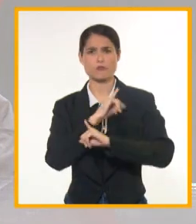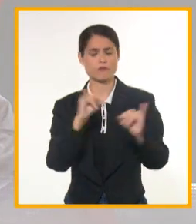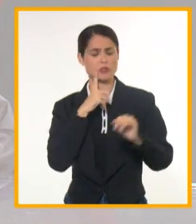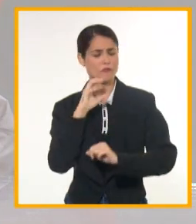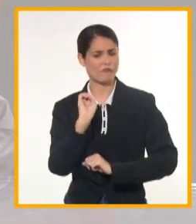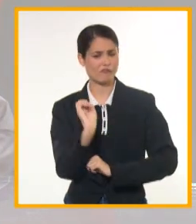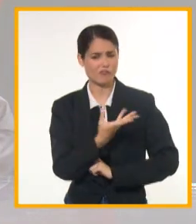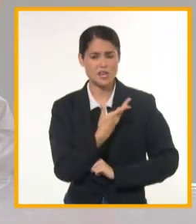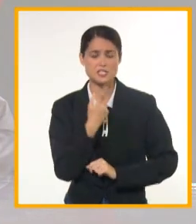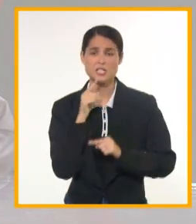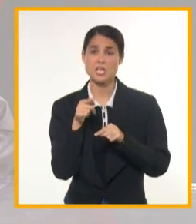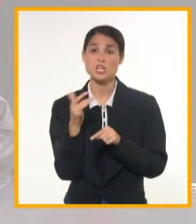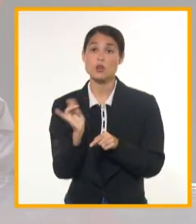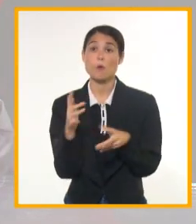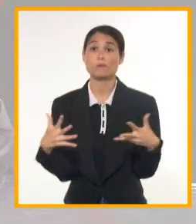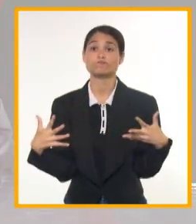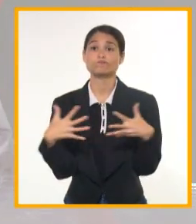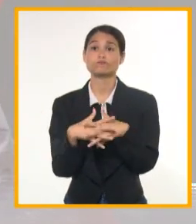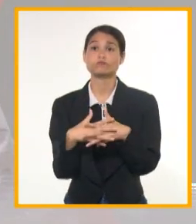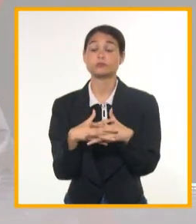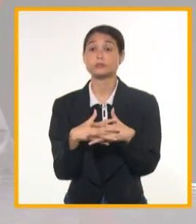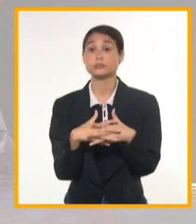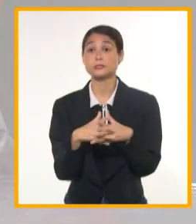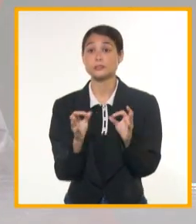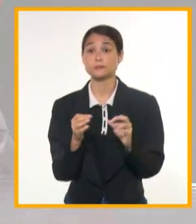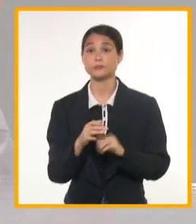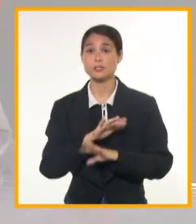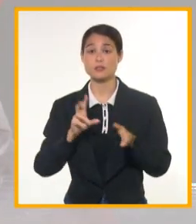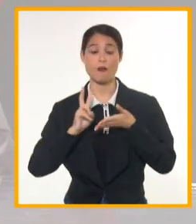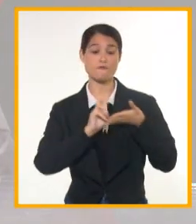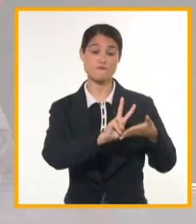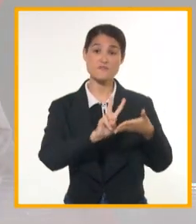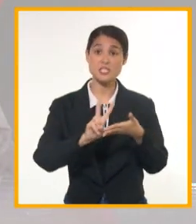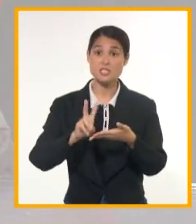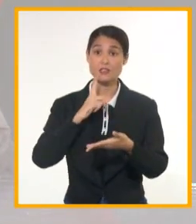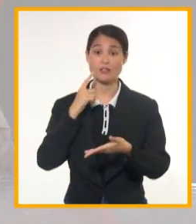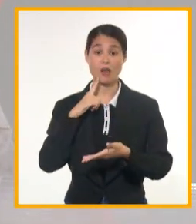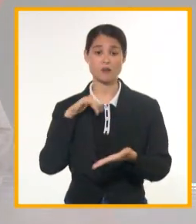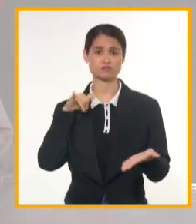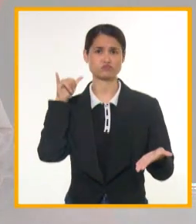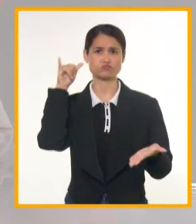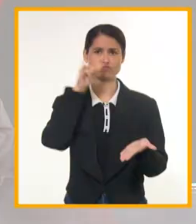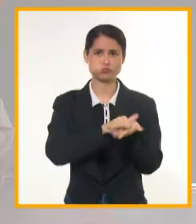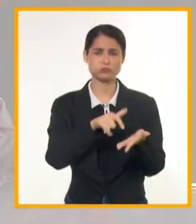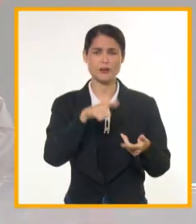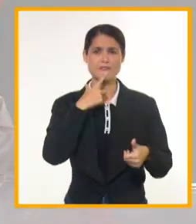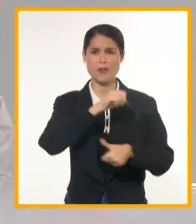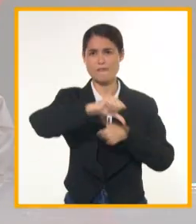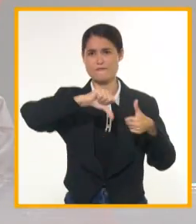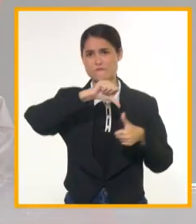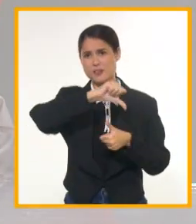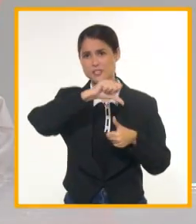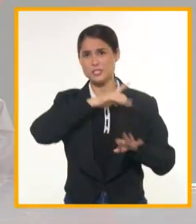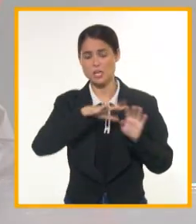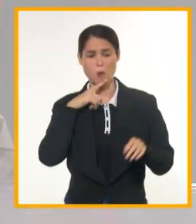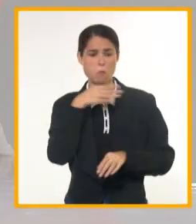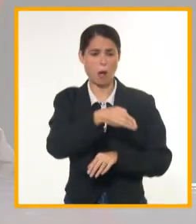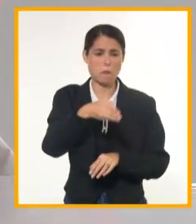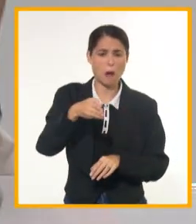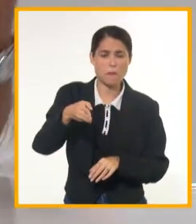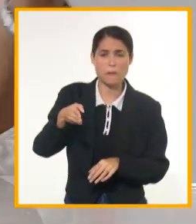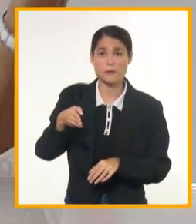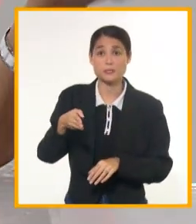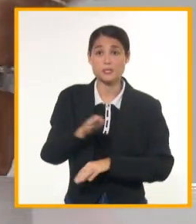relación con el canal. Y esta gira caribeña, te repito, yo creo que fue tan contundente ese reporte,